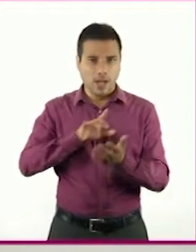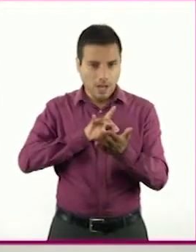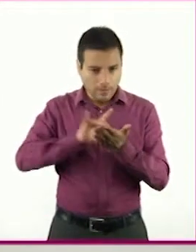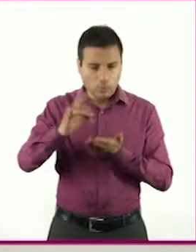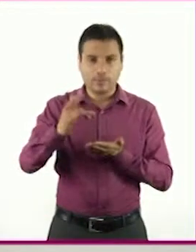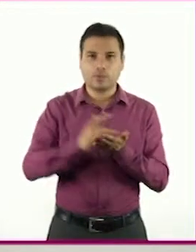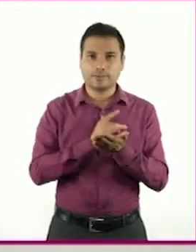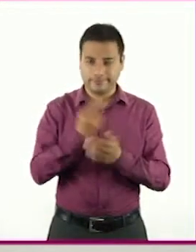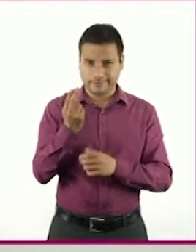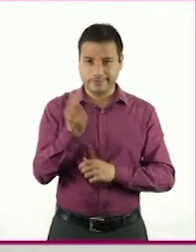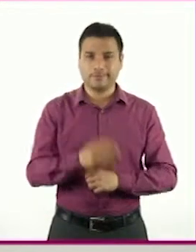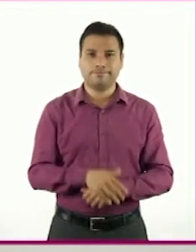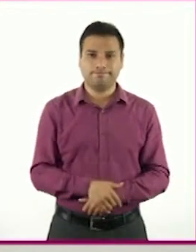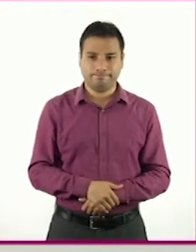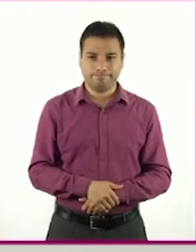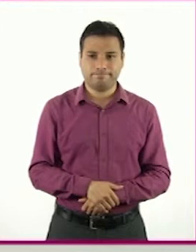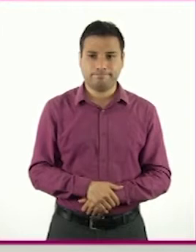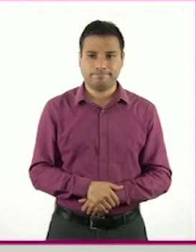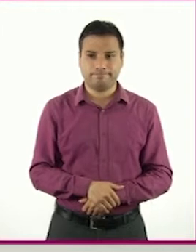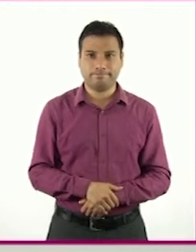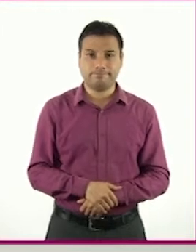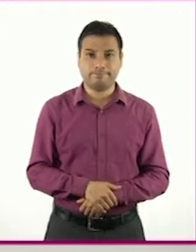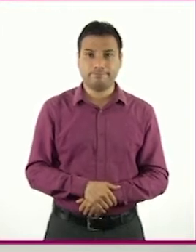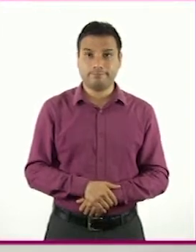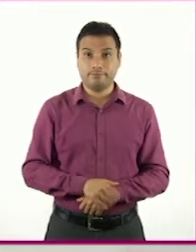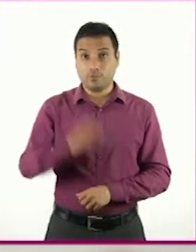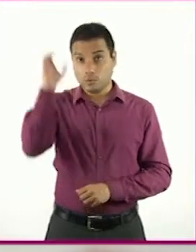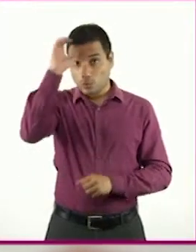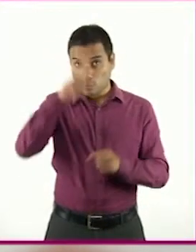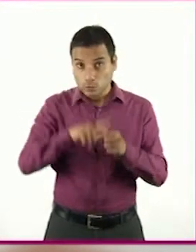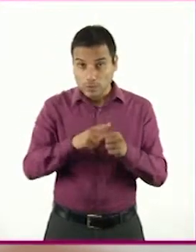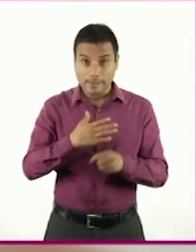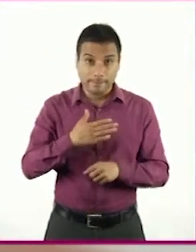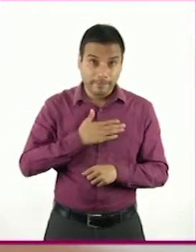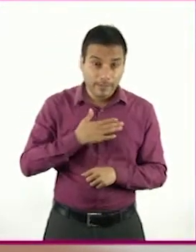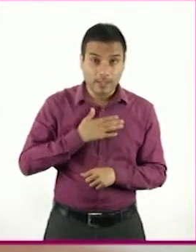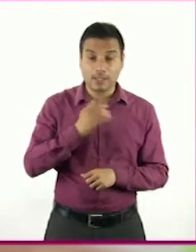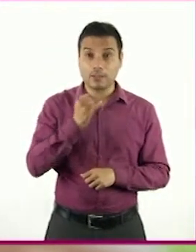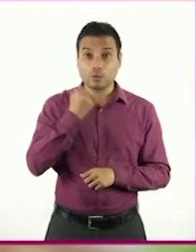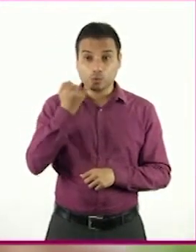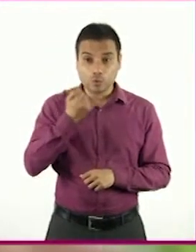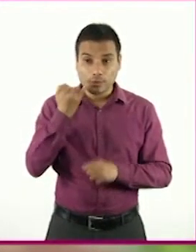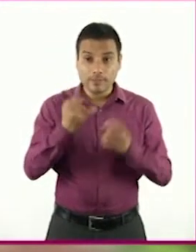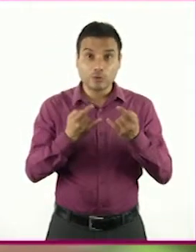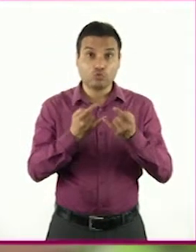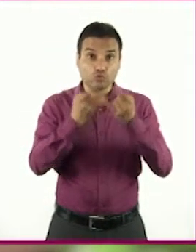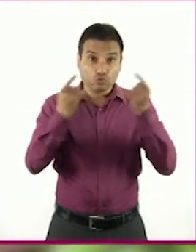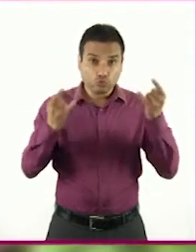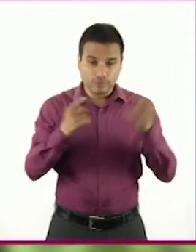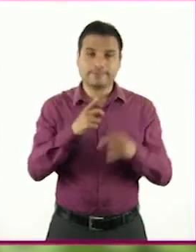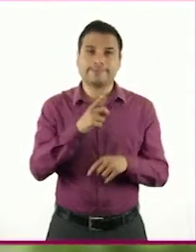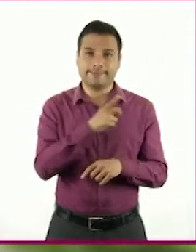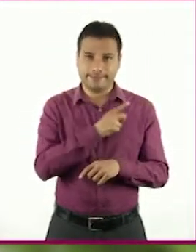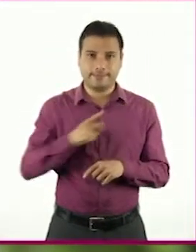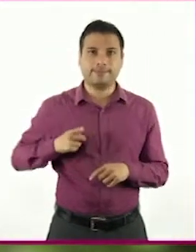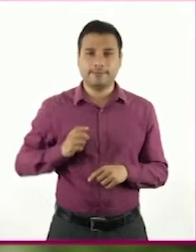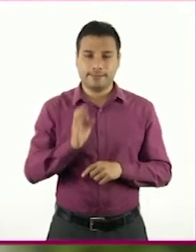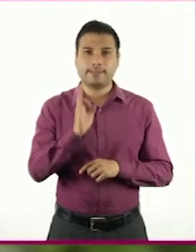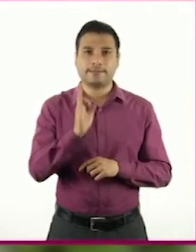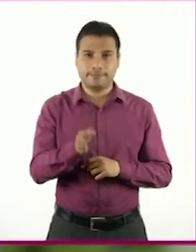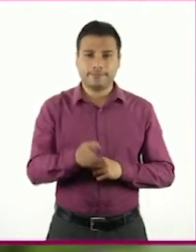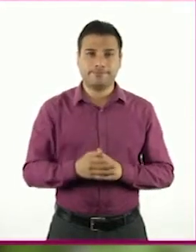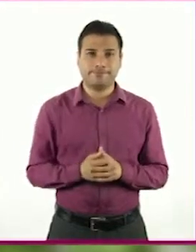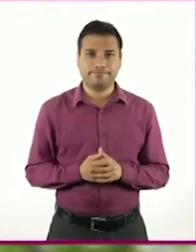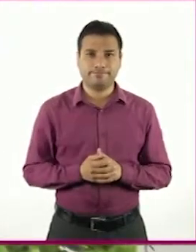que aceptar tal como somos. Cultura, idioma, historia, realidad, y eso implica que buscamos un